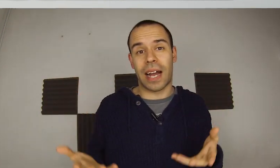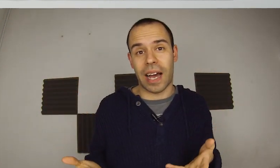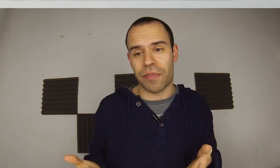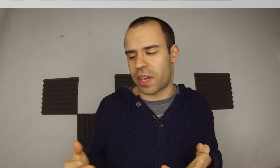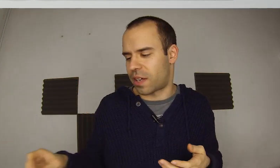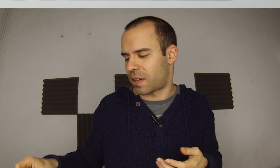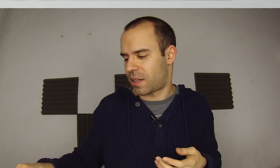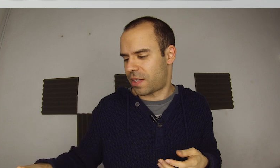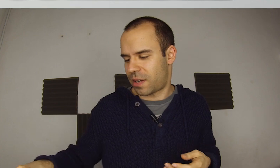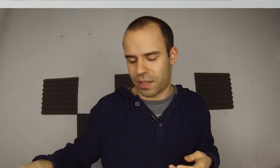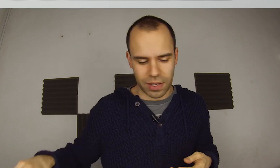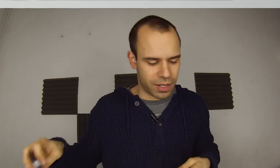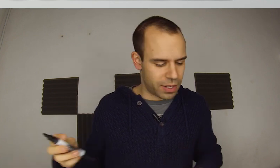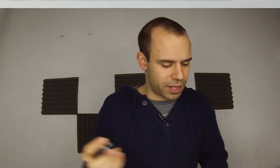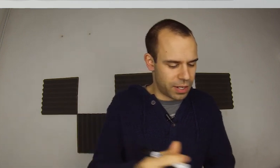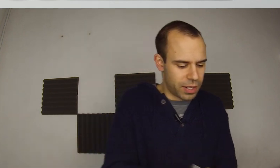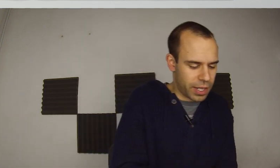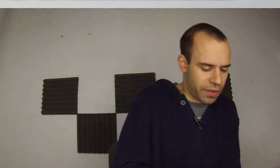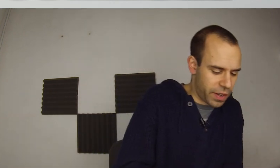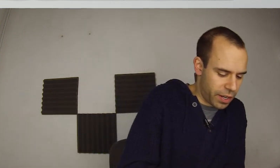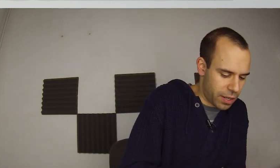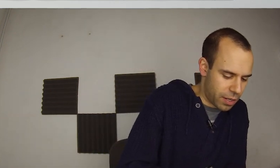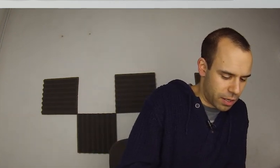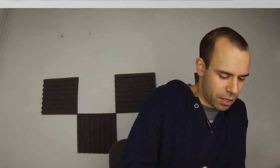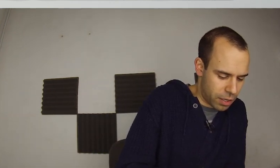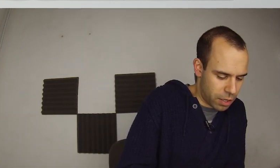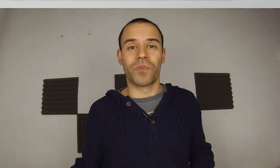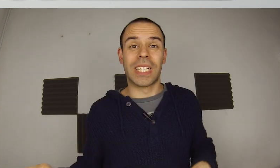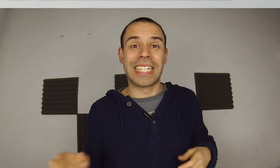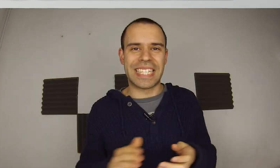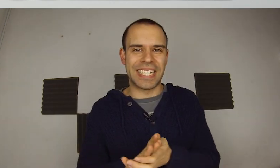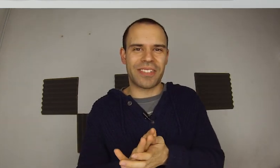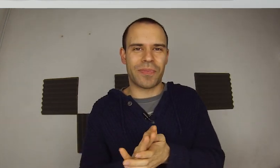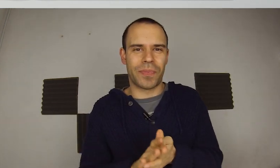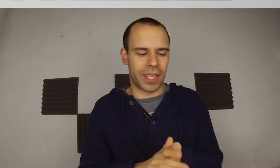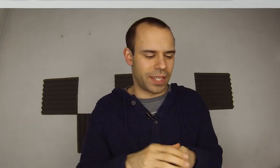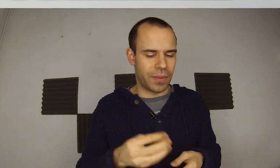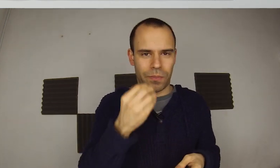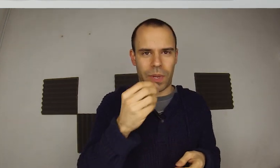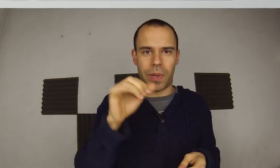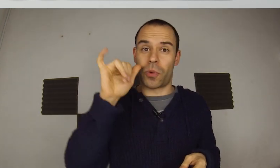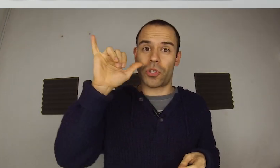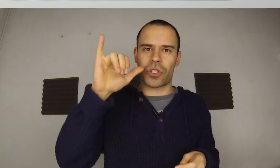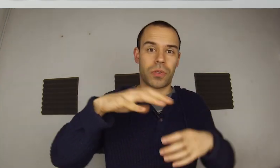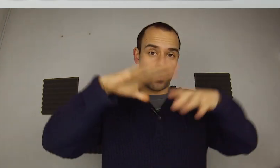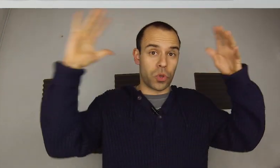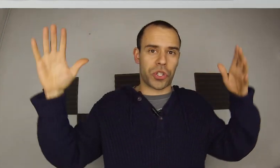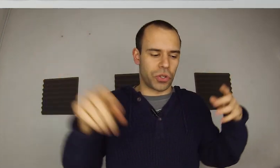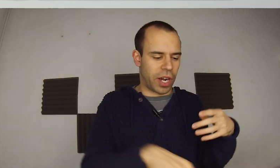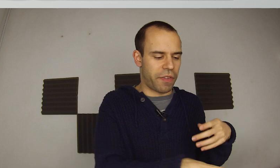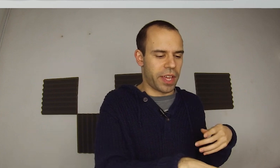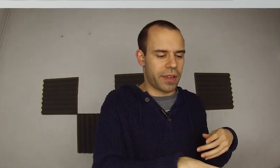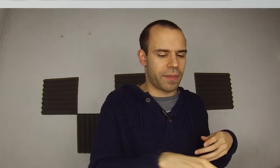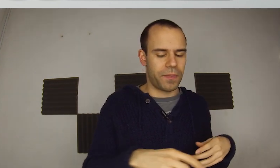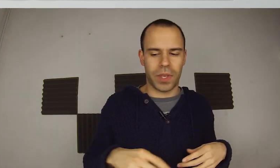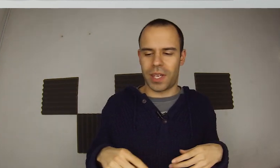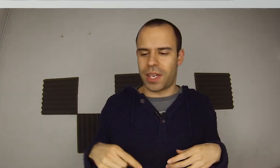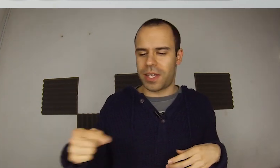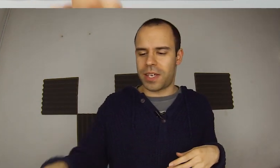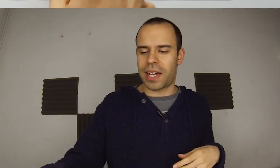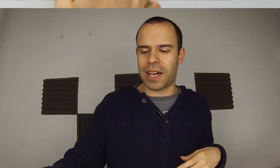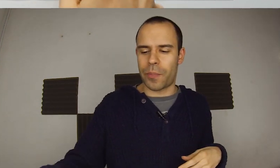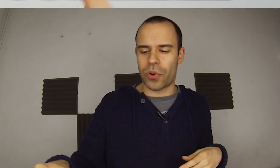café café si debemos mucho café